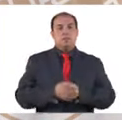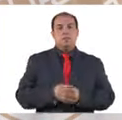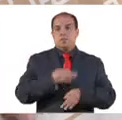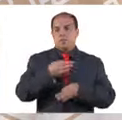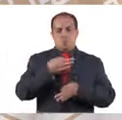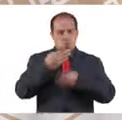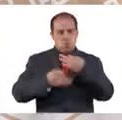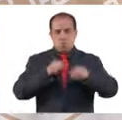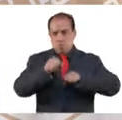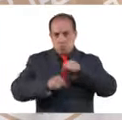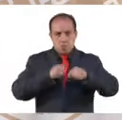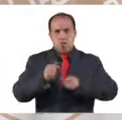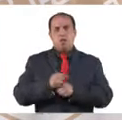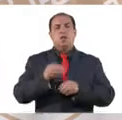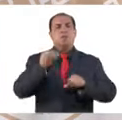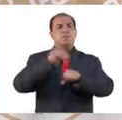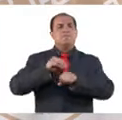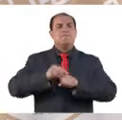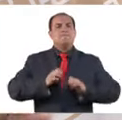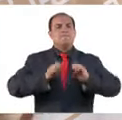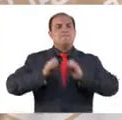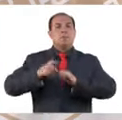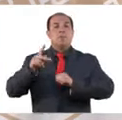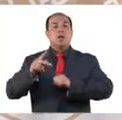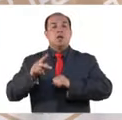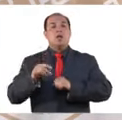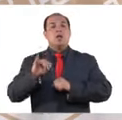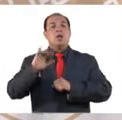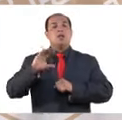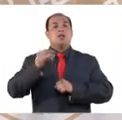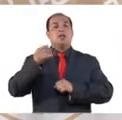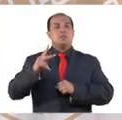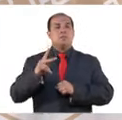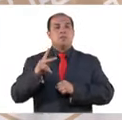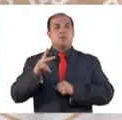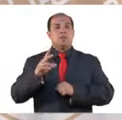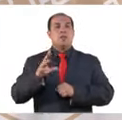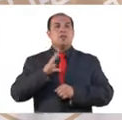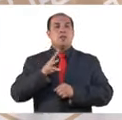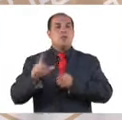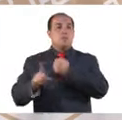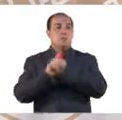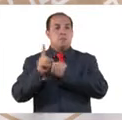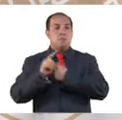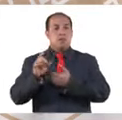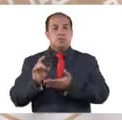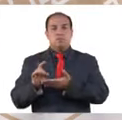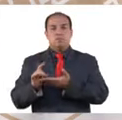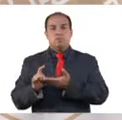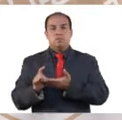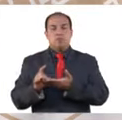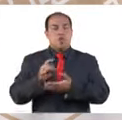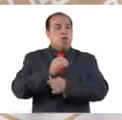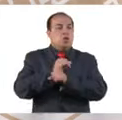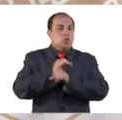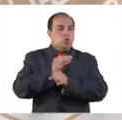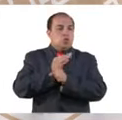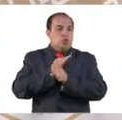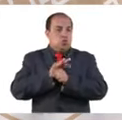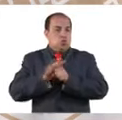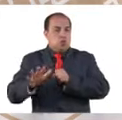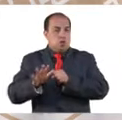bicicletas, está toda la instalación, pero los chips son porque hay un problema de suministro a nivel global, lo que han provocado ciertos